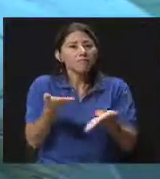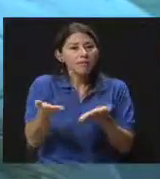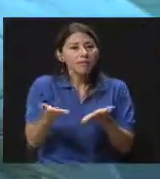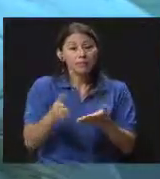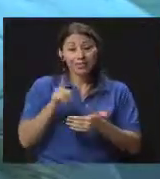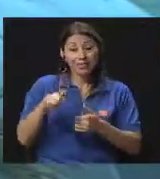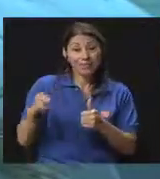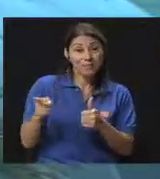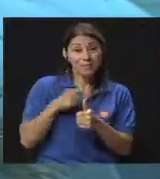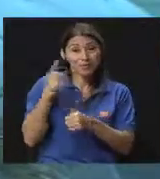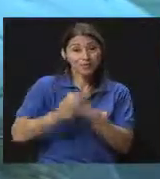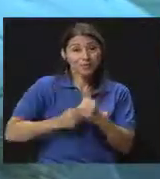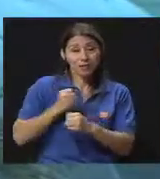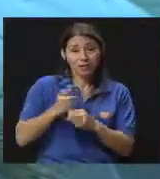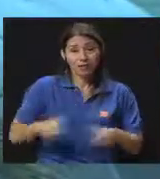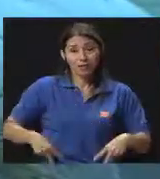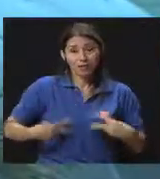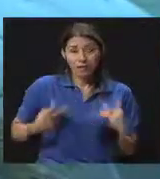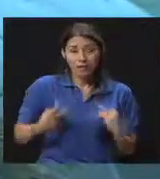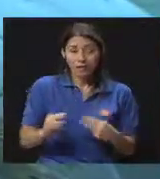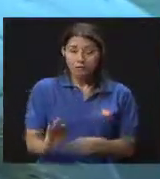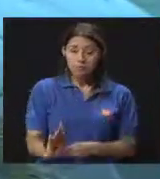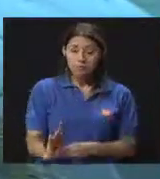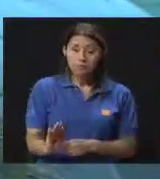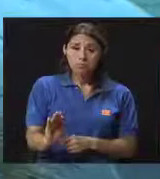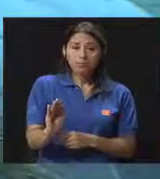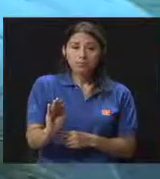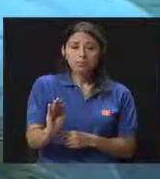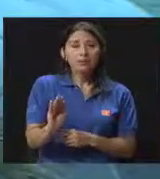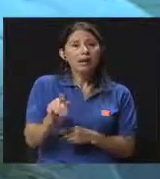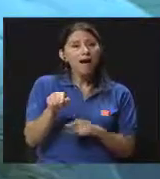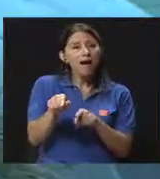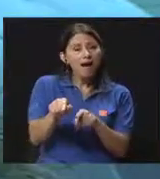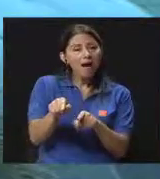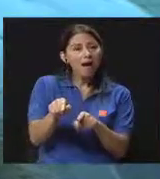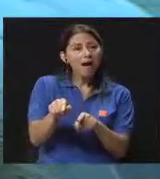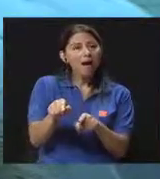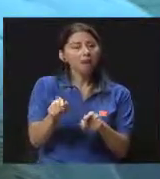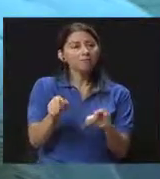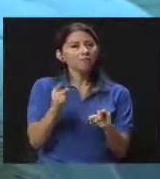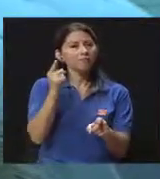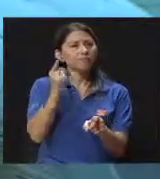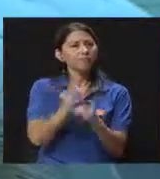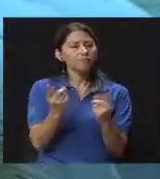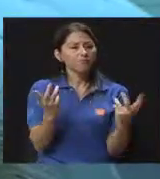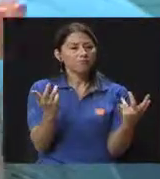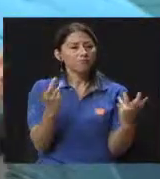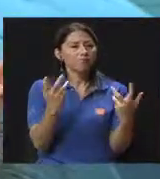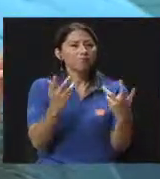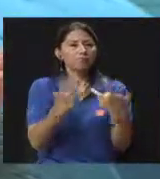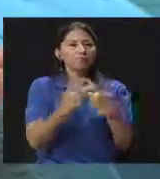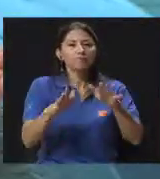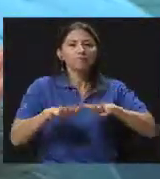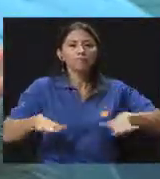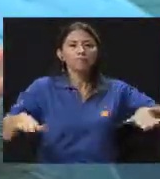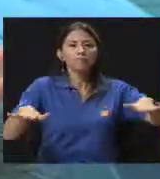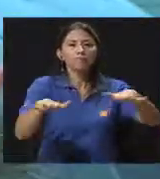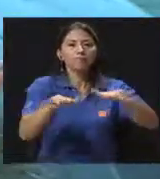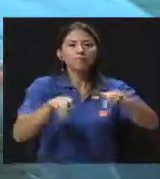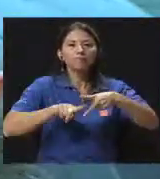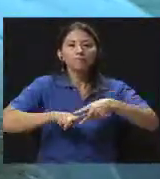ese primer año de vida, los niños logren adaptarse adecuadamente al medio externo. ¿Y cómo vamos a